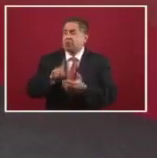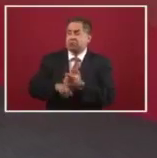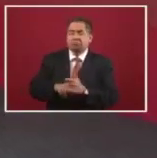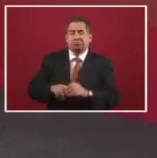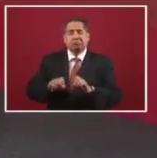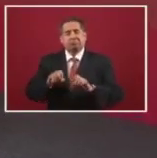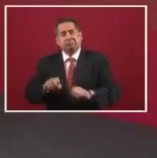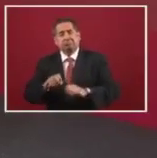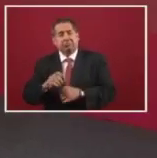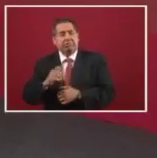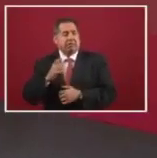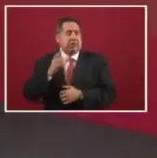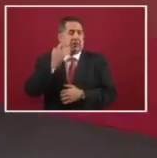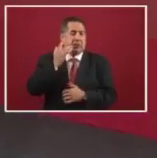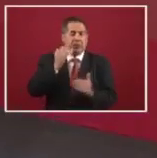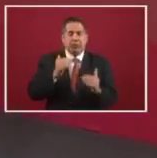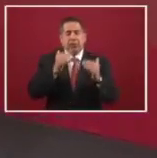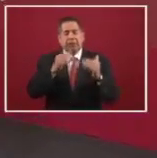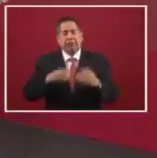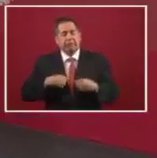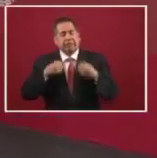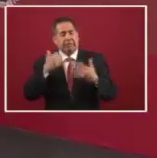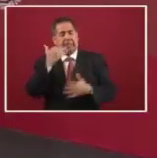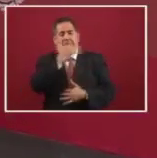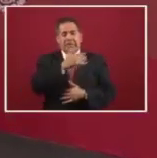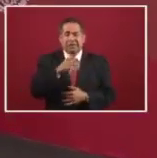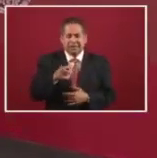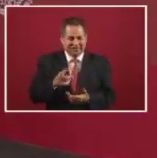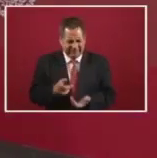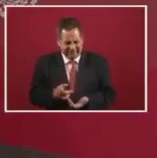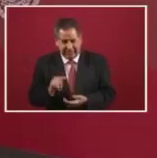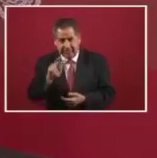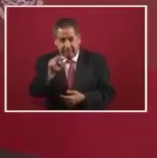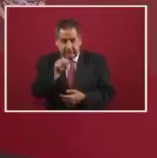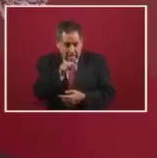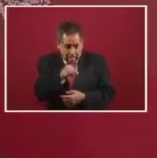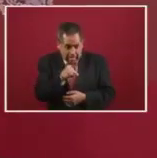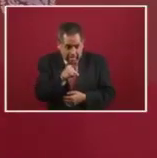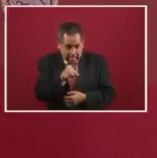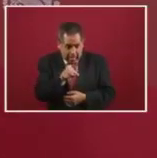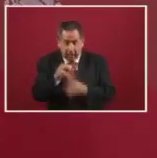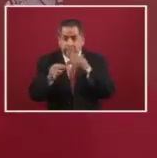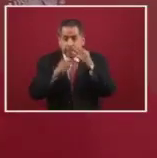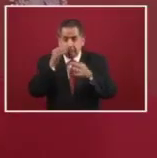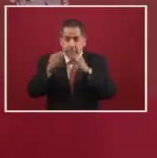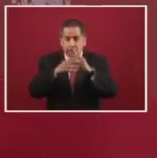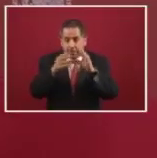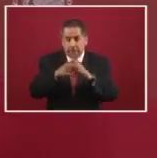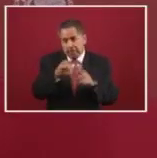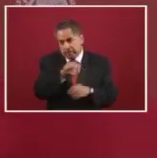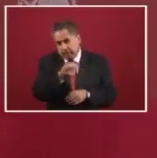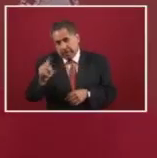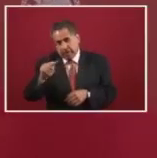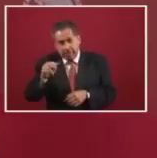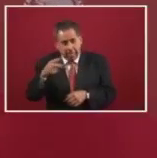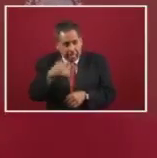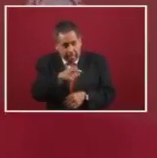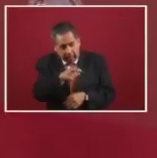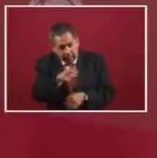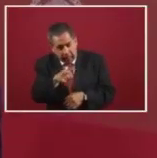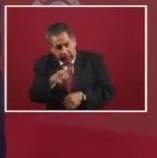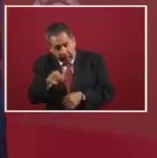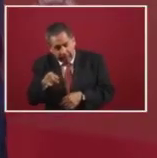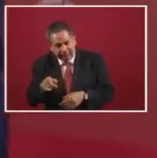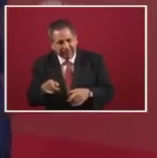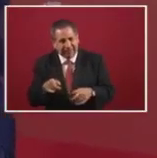que proyectan en la televisión, en las series, que no significa que